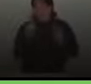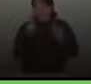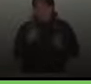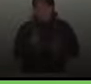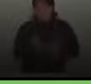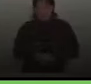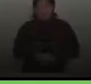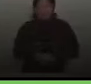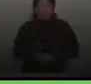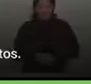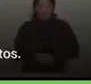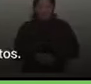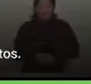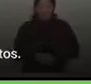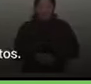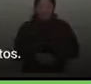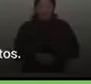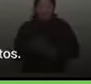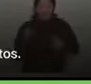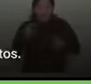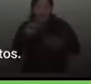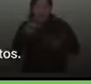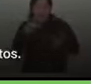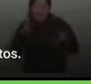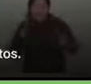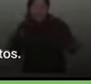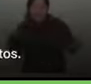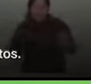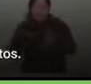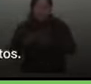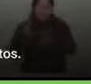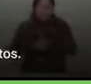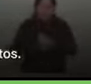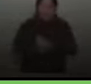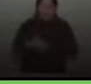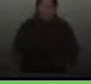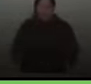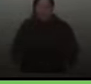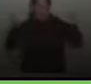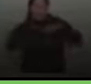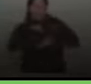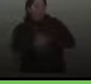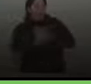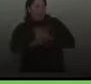salud. Mete algo del Mar Menor, barra libre a los nitratos.